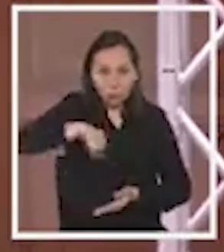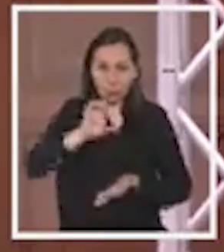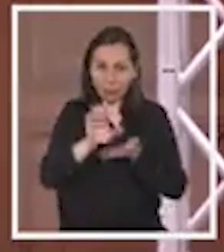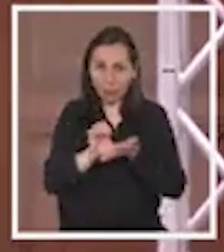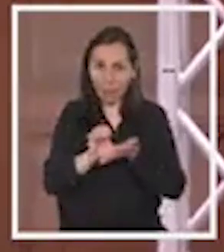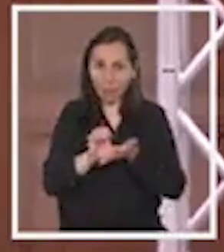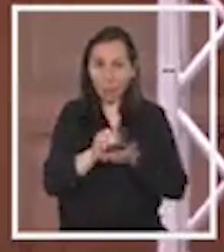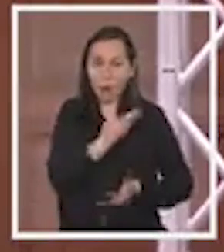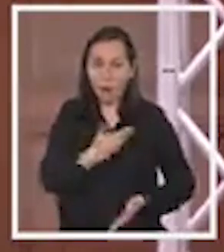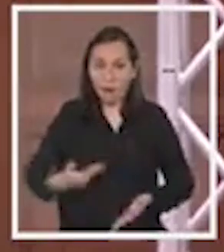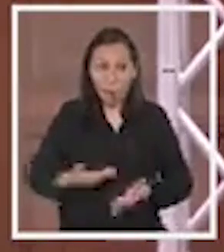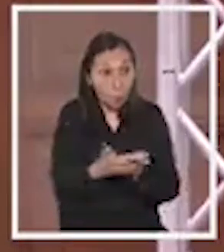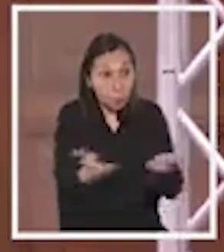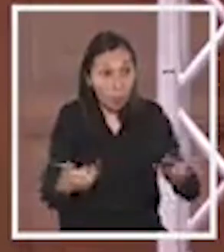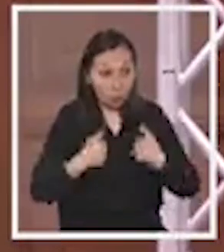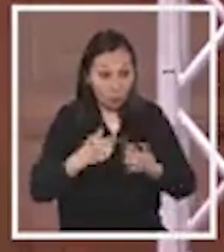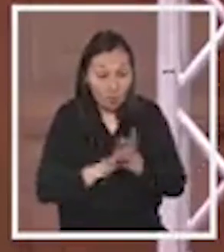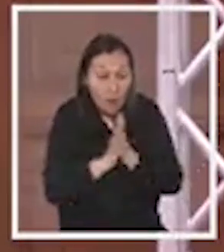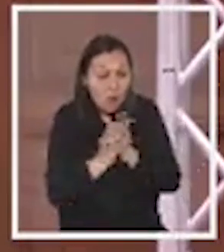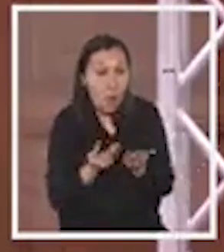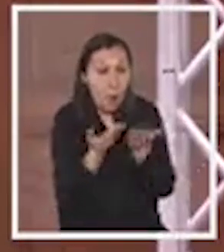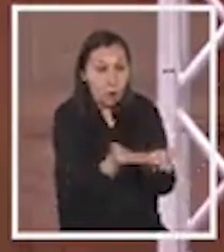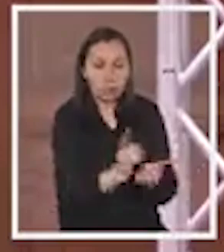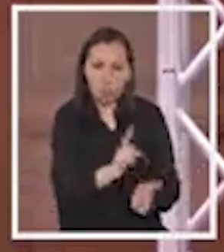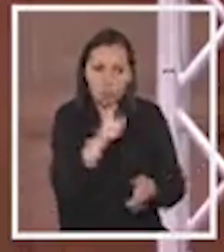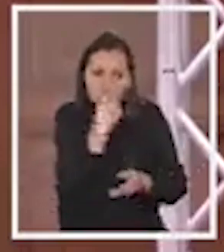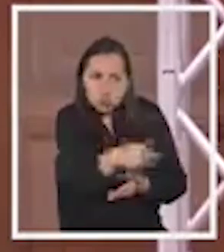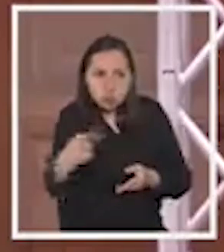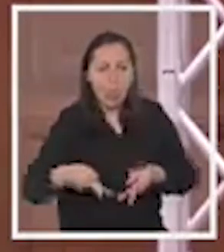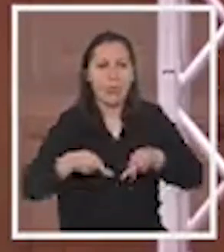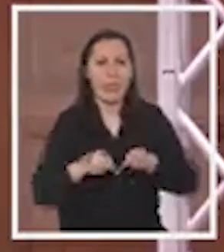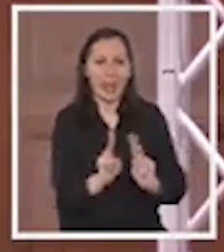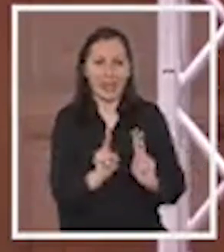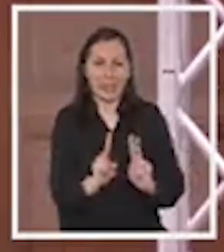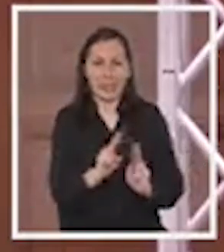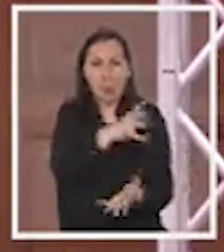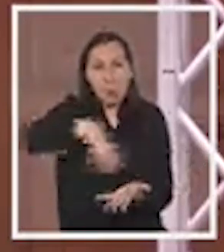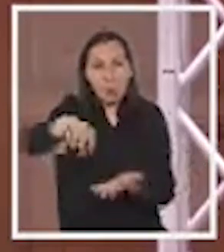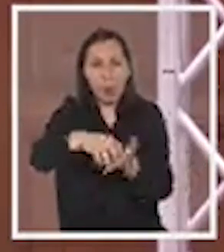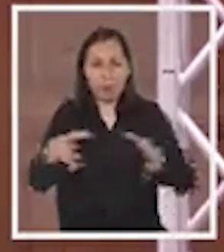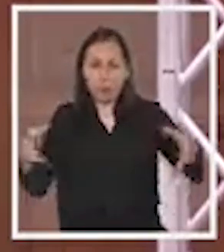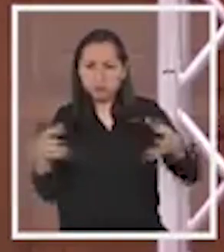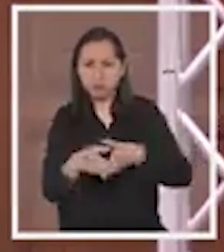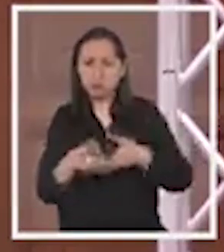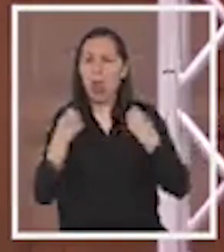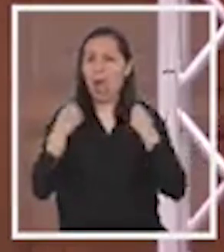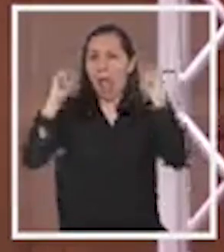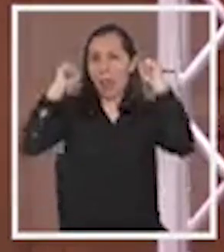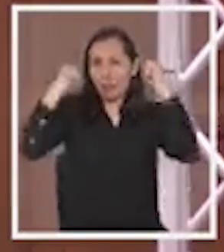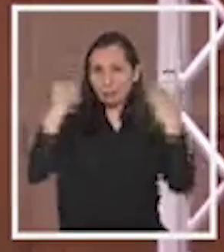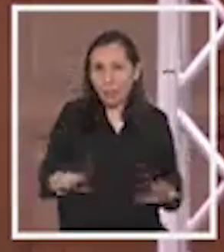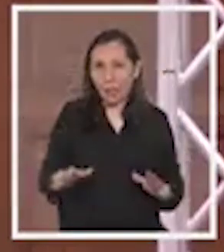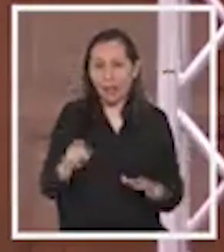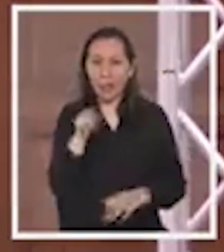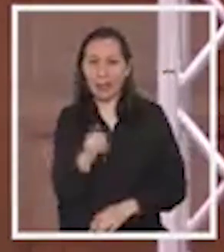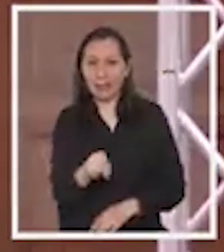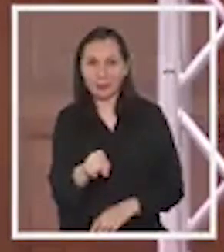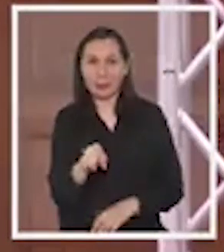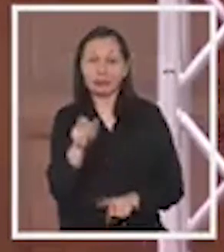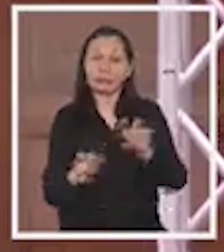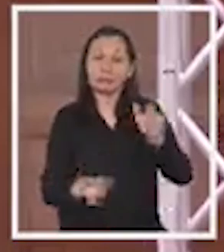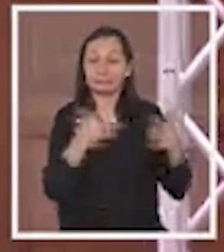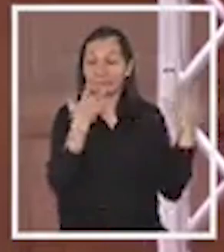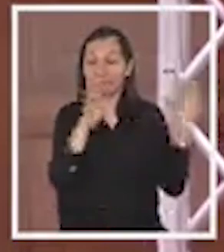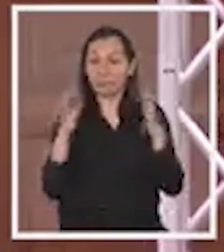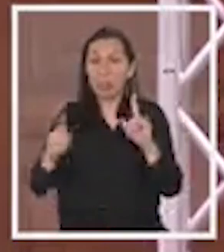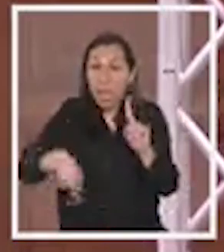desde el Estado, desde el gobierno a ustedes. Es un derecho que el pueblo organizado se ha ganado y que,